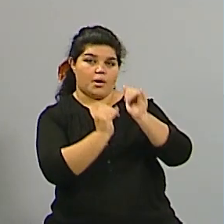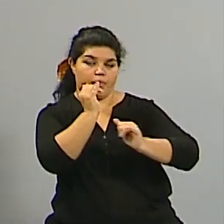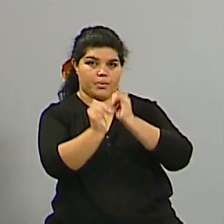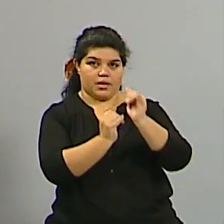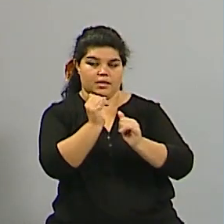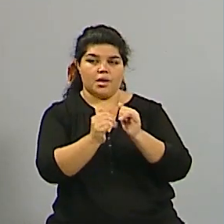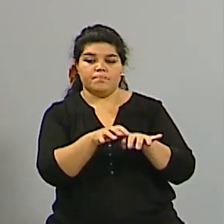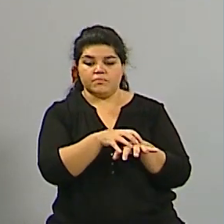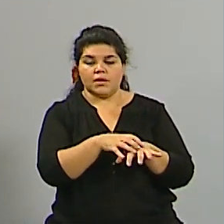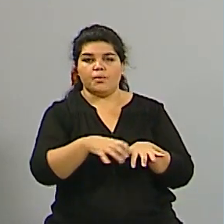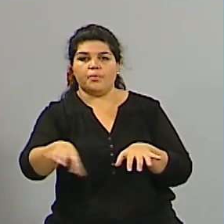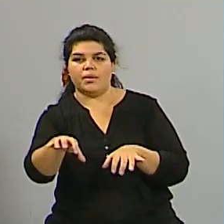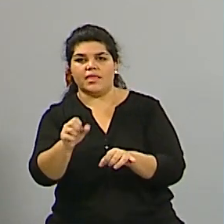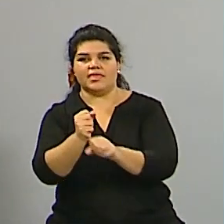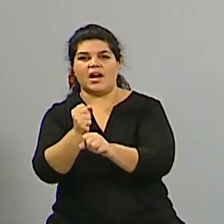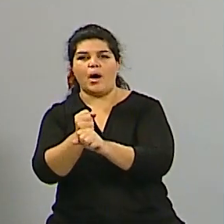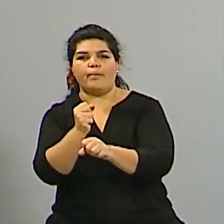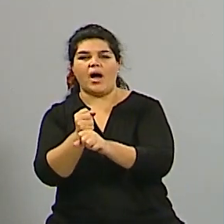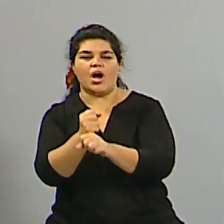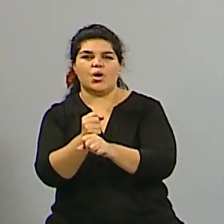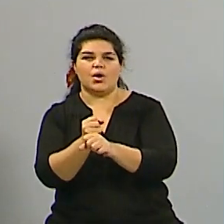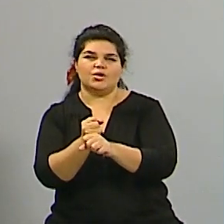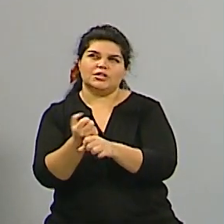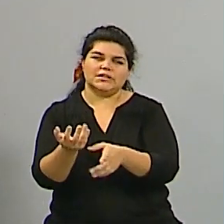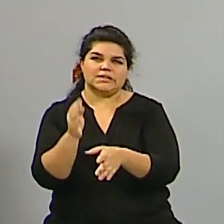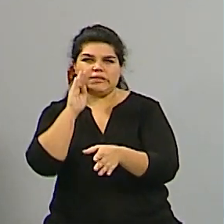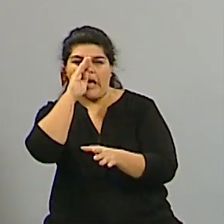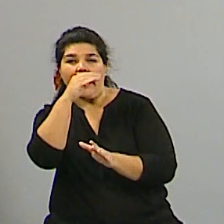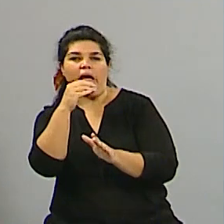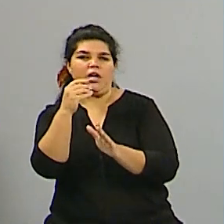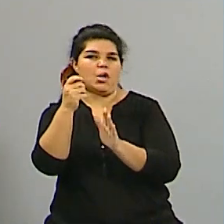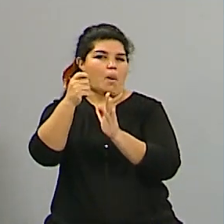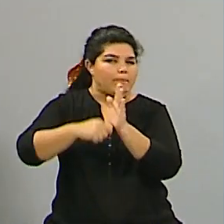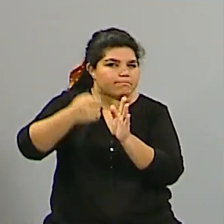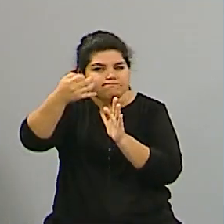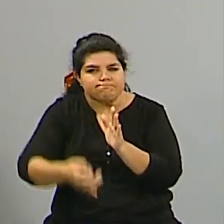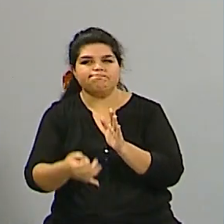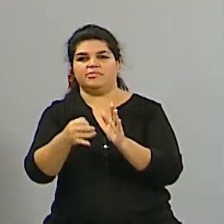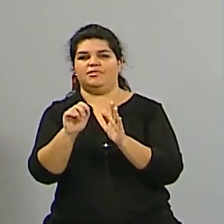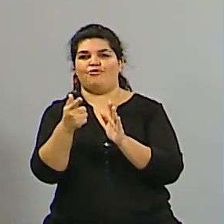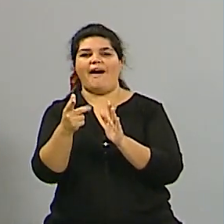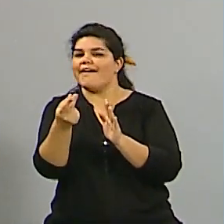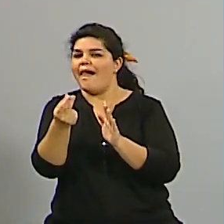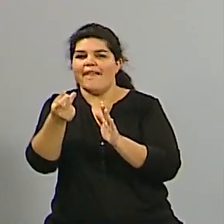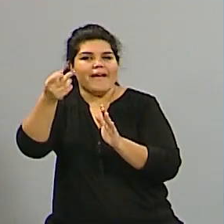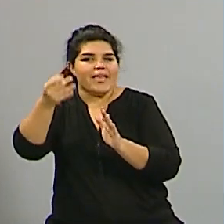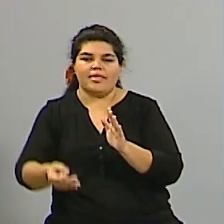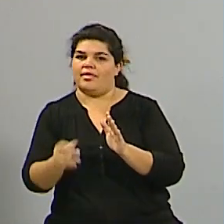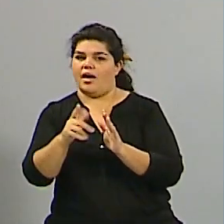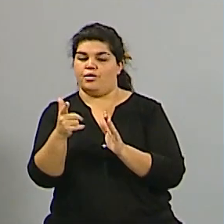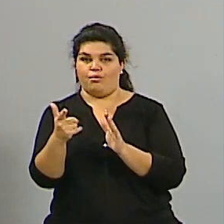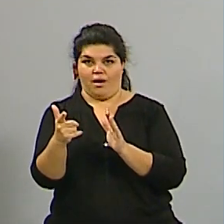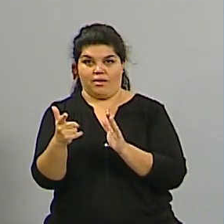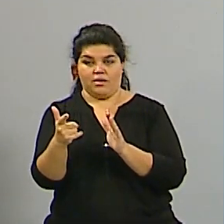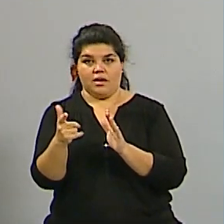está subocupado o precarizado que en cualquier estadística normal tal vez no calificaría para salir